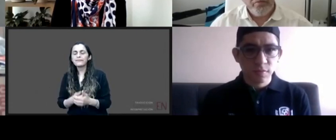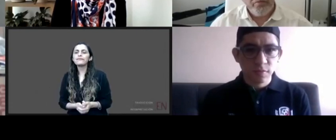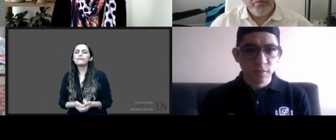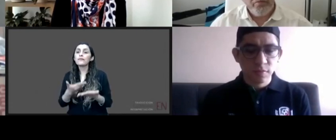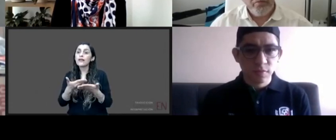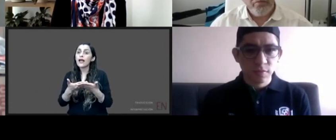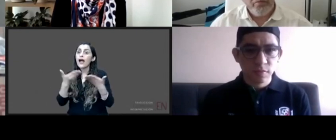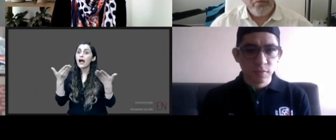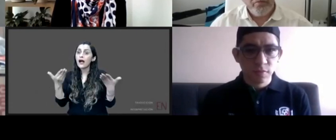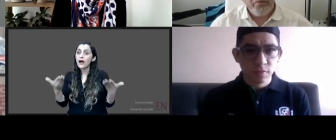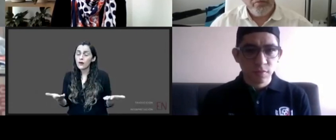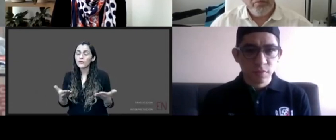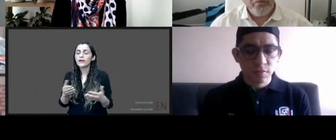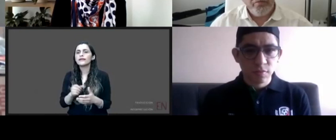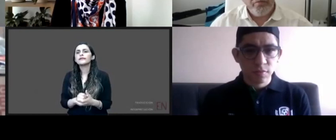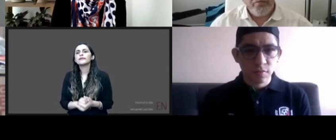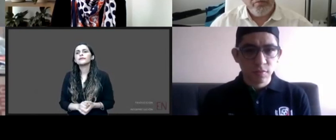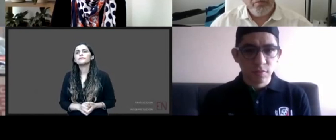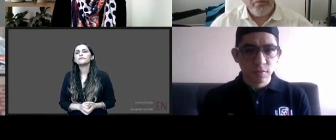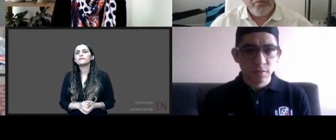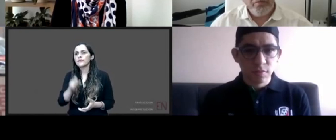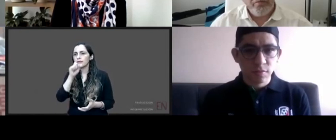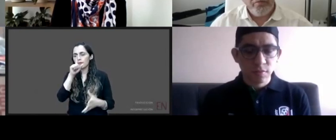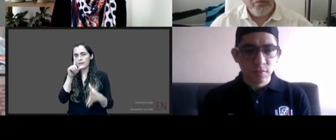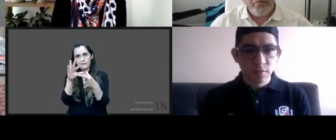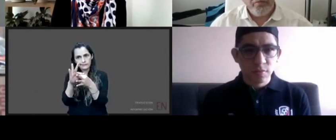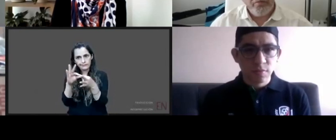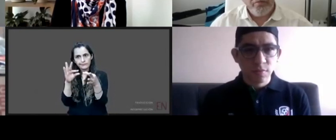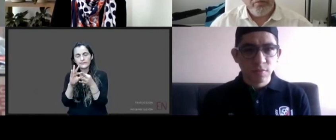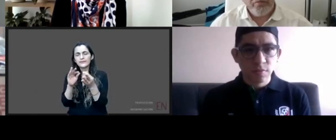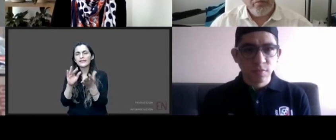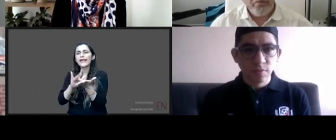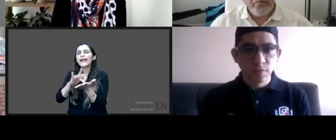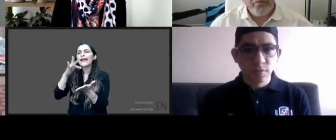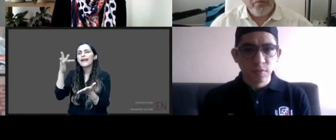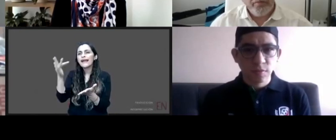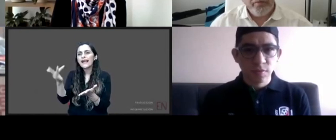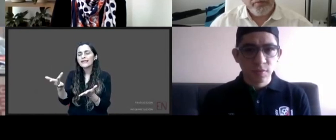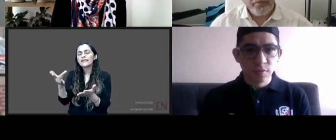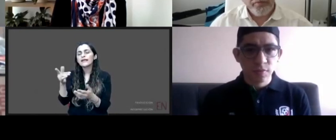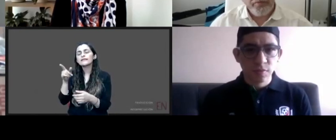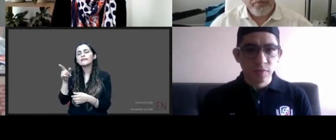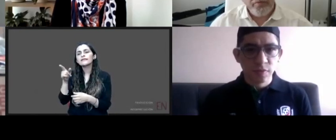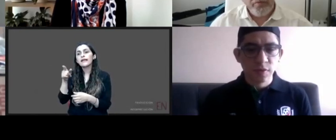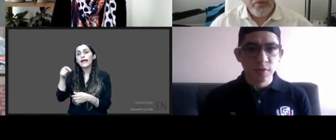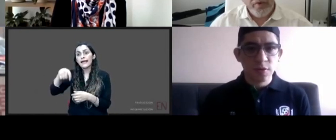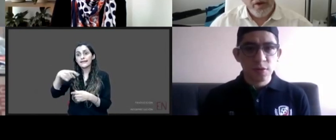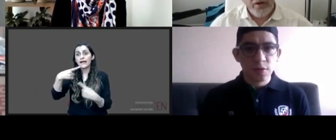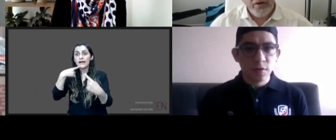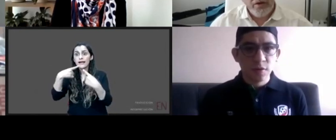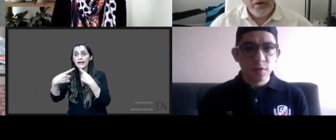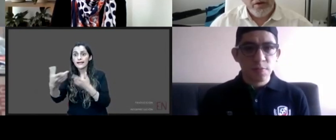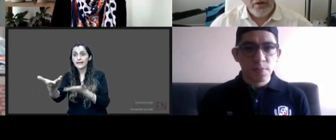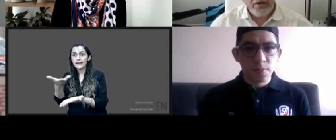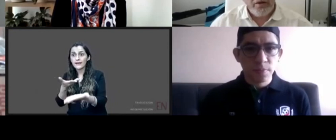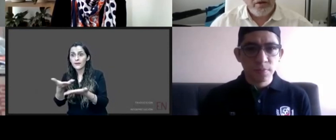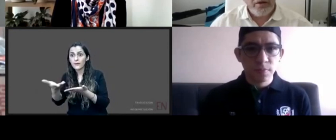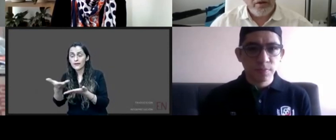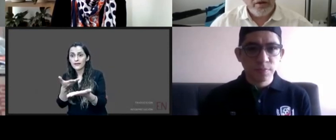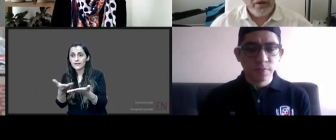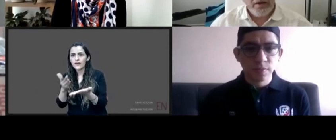con la también aclaración y el agradecimiento de que este conversatorio tampoco es